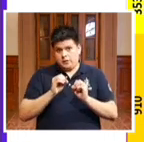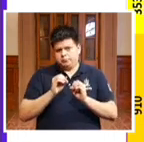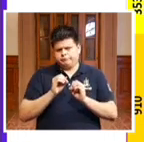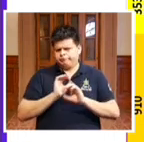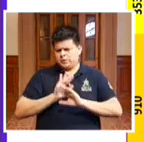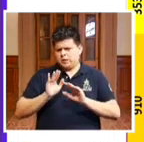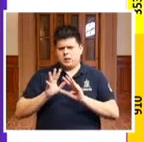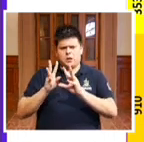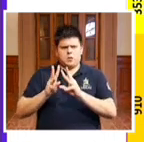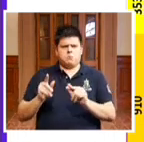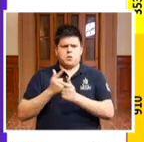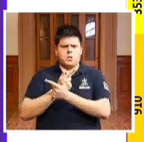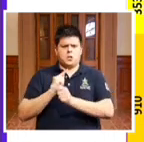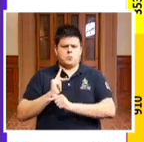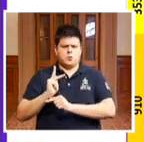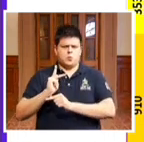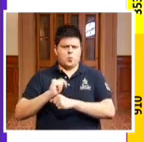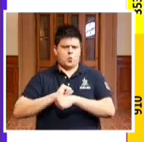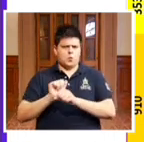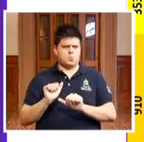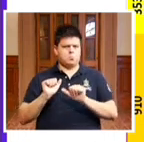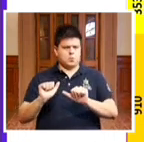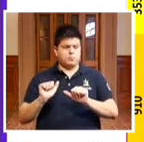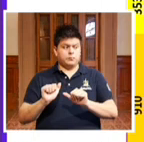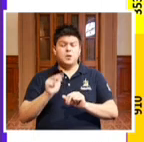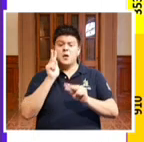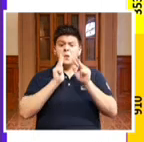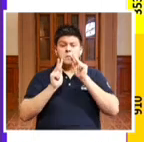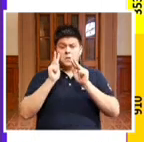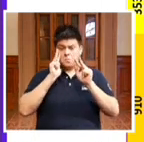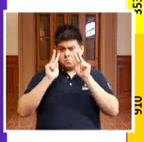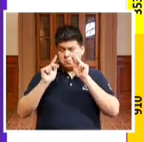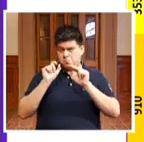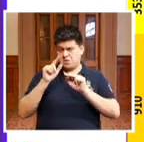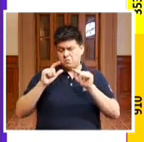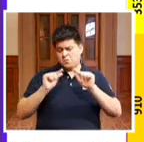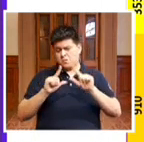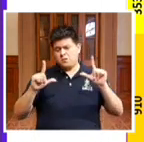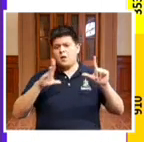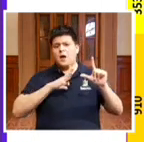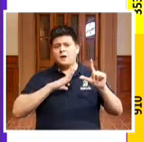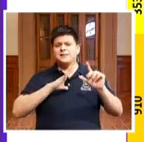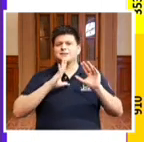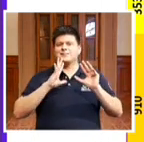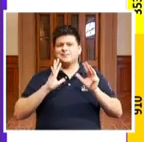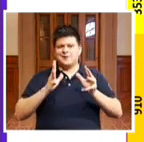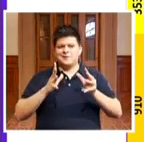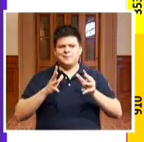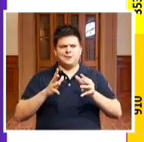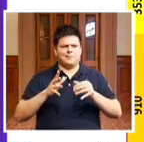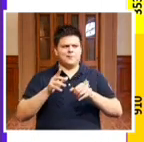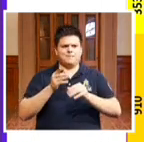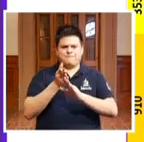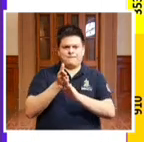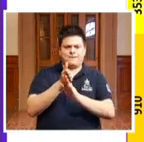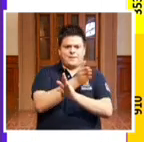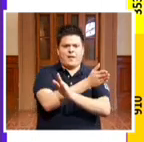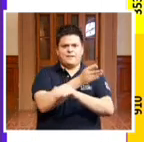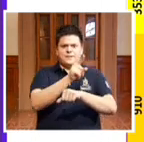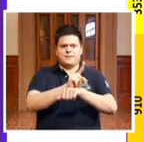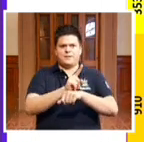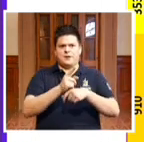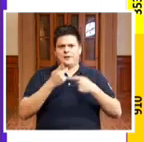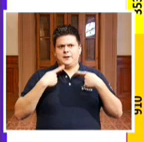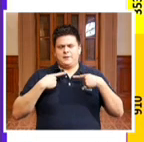descartar. Pero vean ustedes cómo ya también tenemos pues ya muchos días donde la cifra